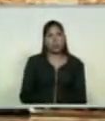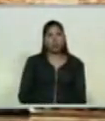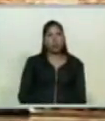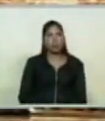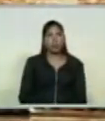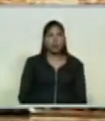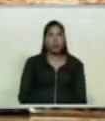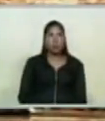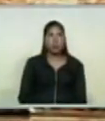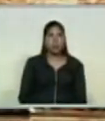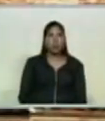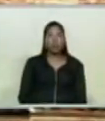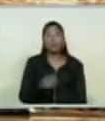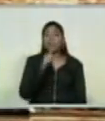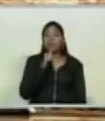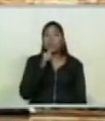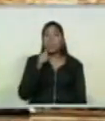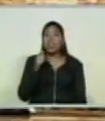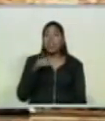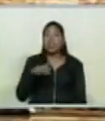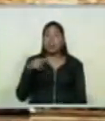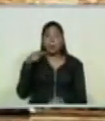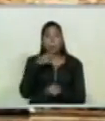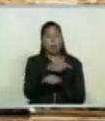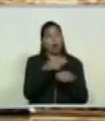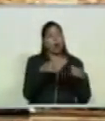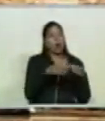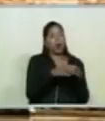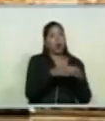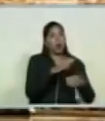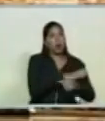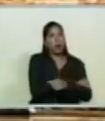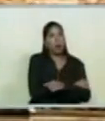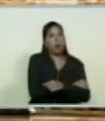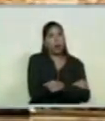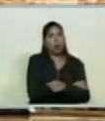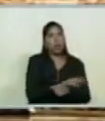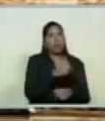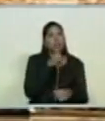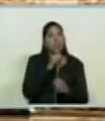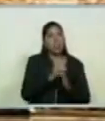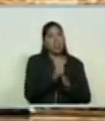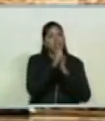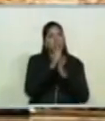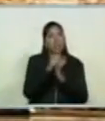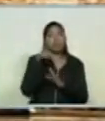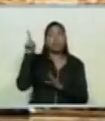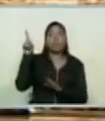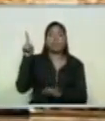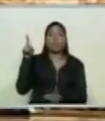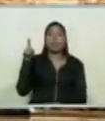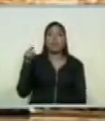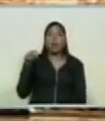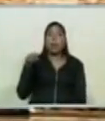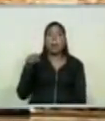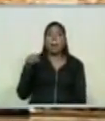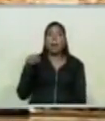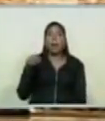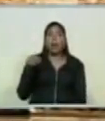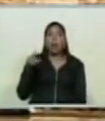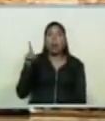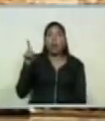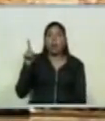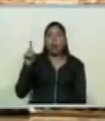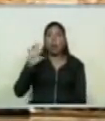Lamentablemente la oposición la gobierna desde Miami, lamentable, lo lamento, tengo las pruebas de cómo una llamada de la Florida